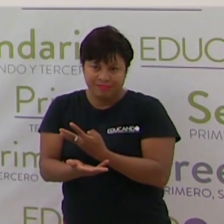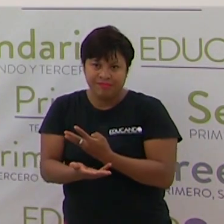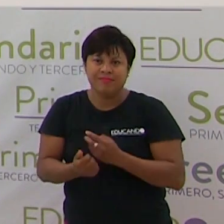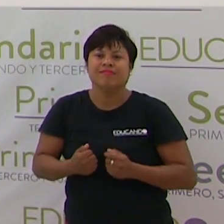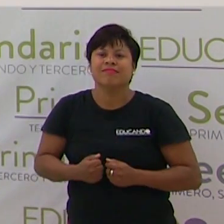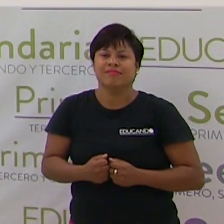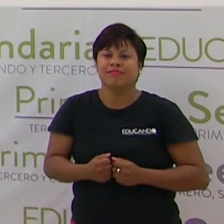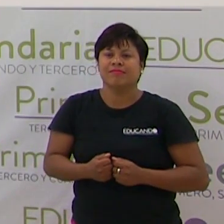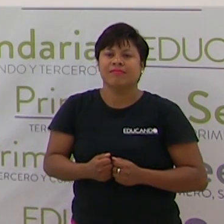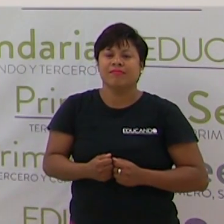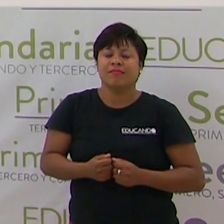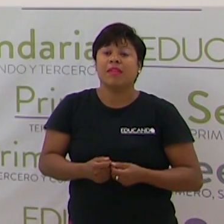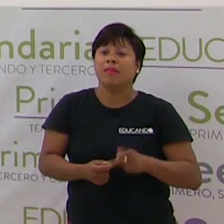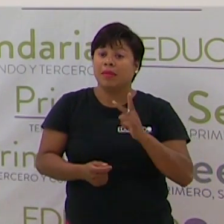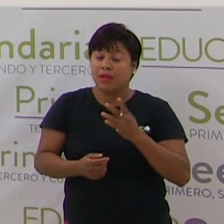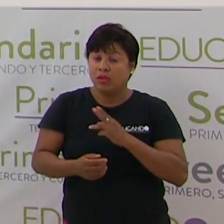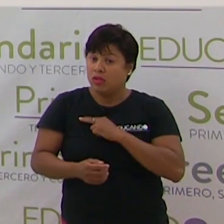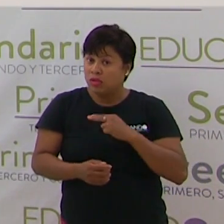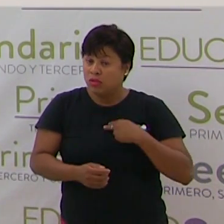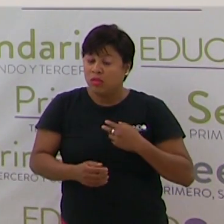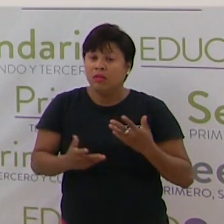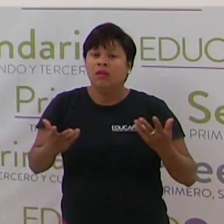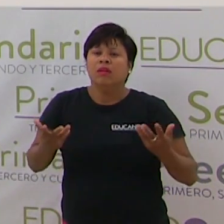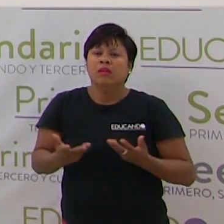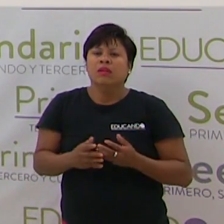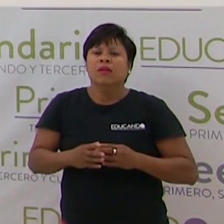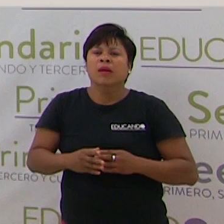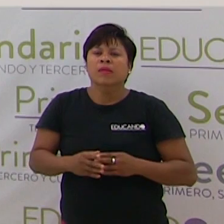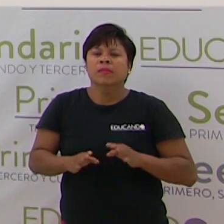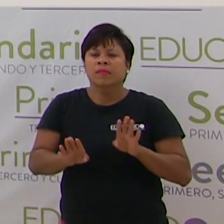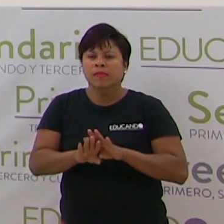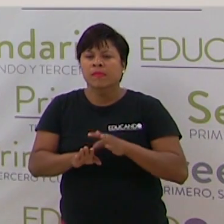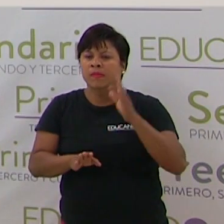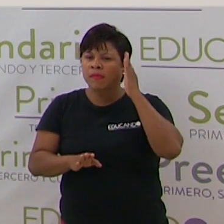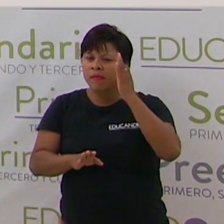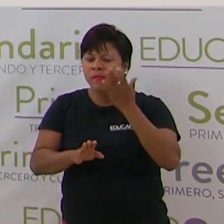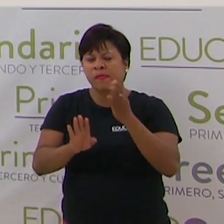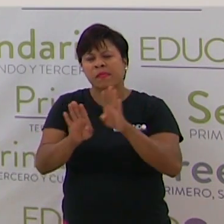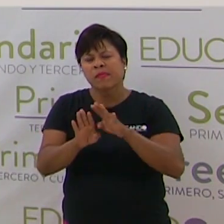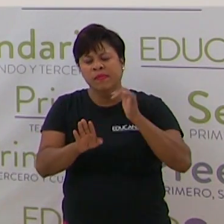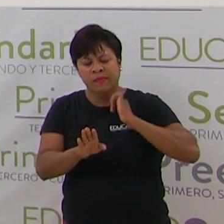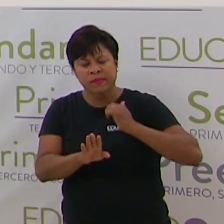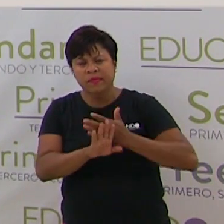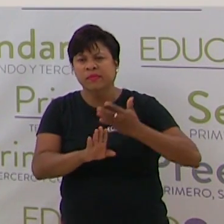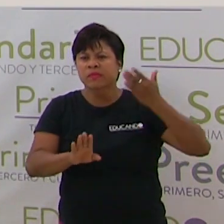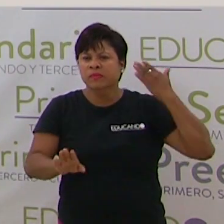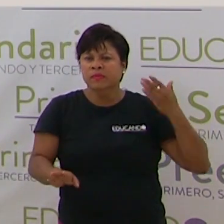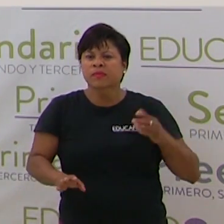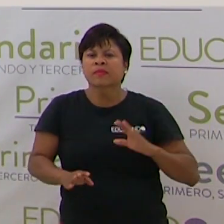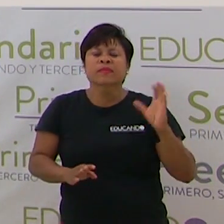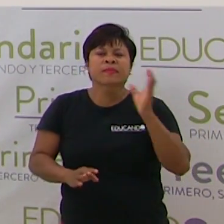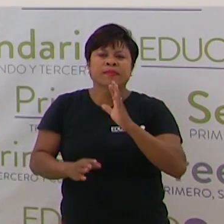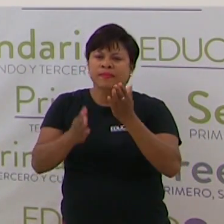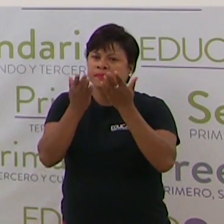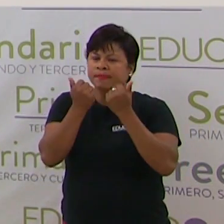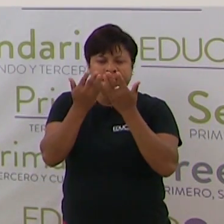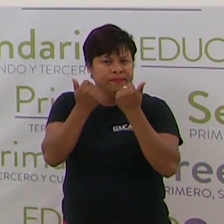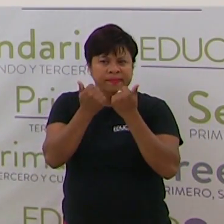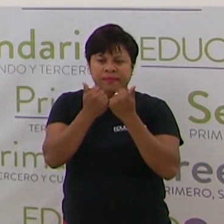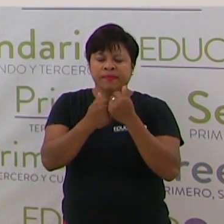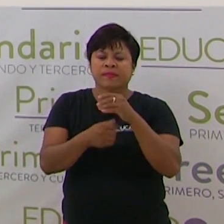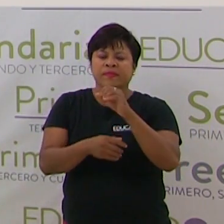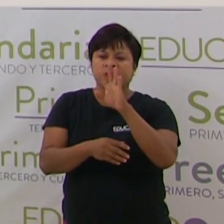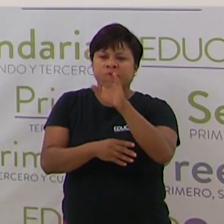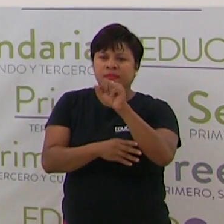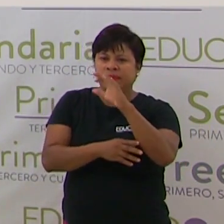pesa, ¿sí? Pero vamos a volver un poquito a los tiempos de antes. cuando no había todavía